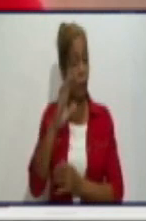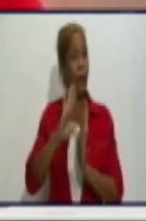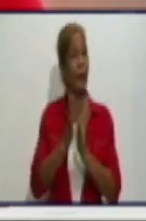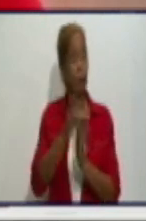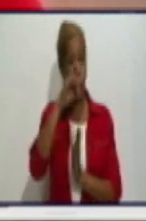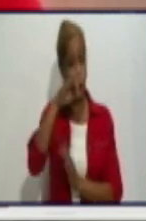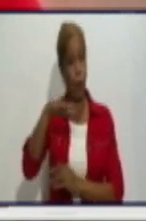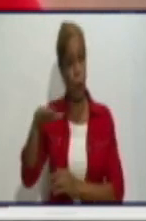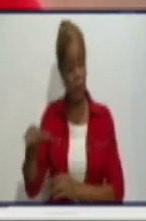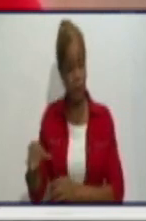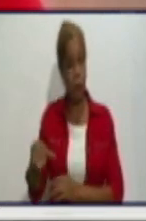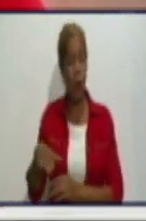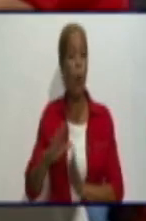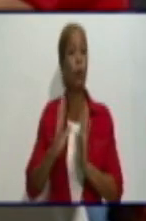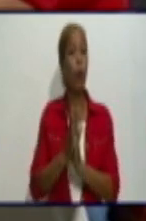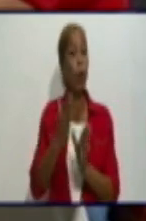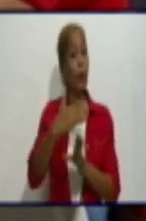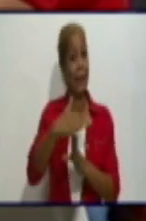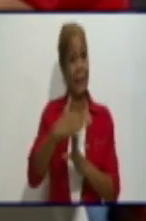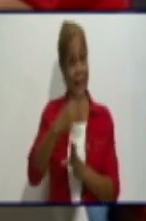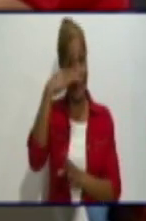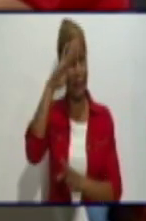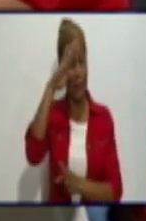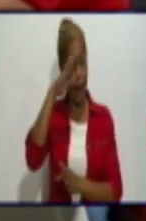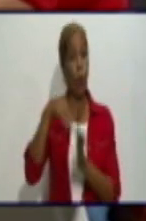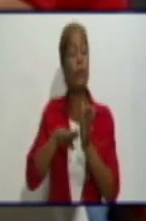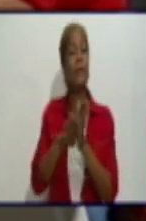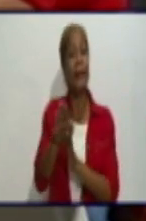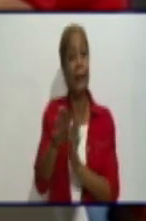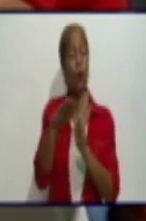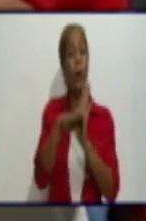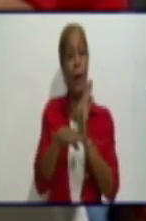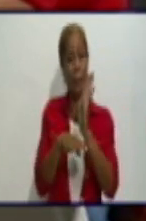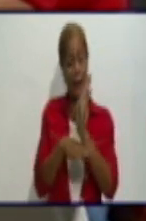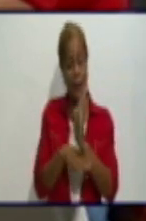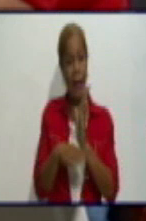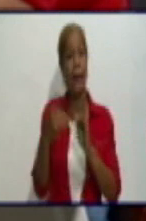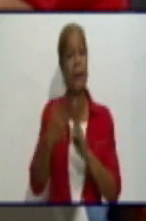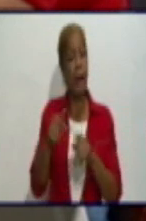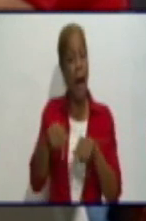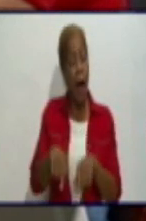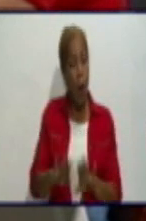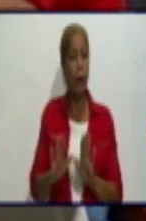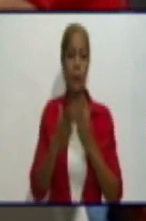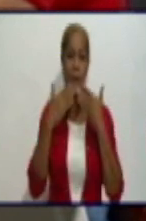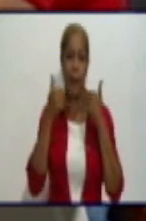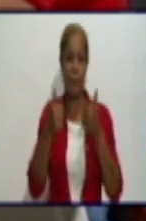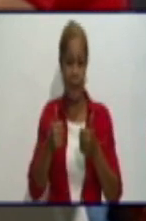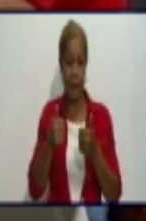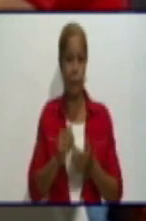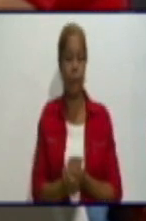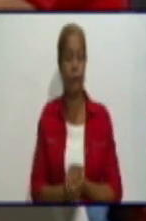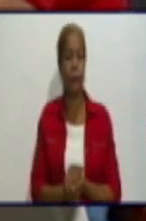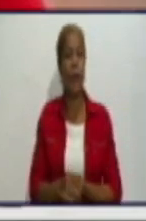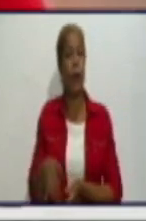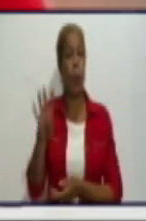activos están en santiago de cuba siguiendo el protocolo y que hasta el momento están evolucionando favorablemente se dieron